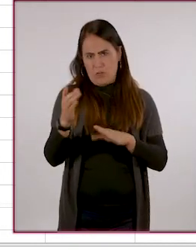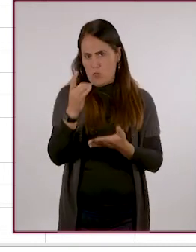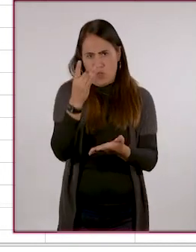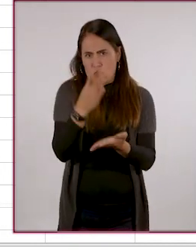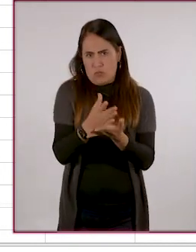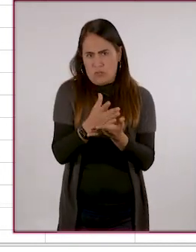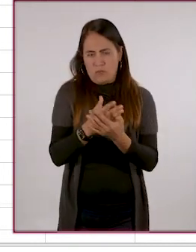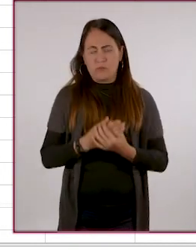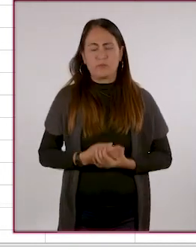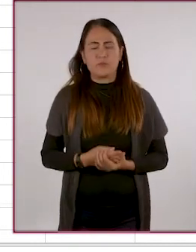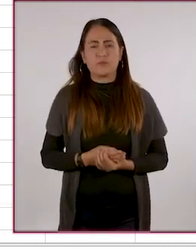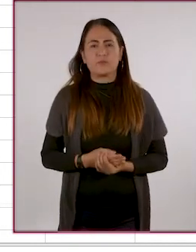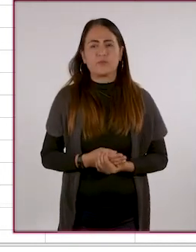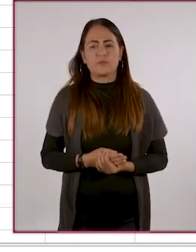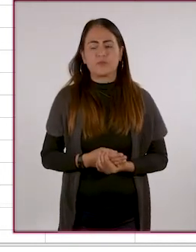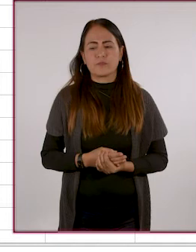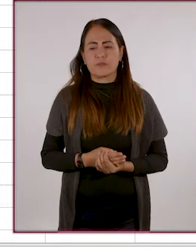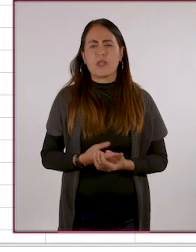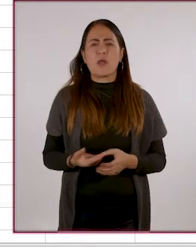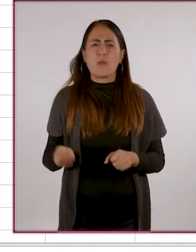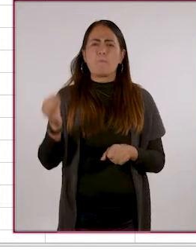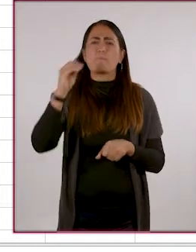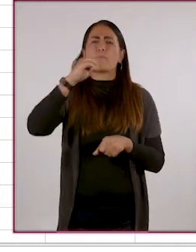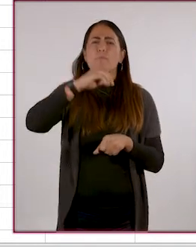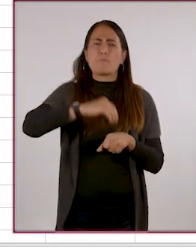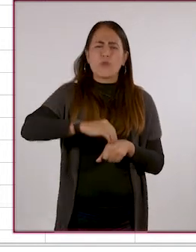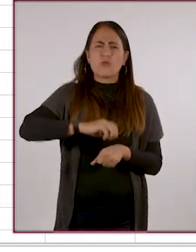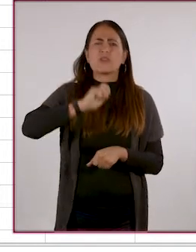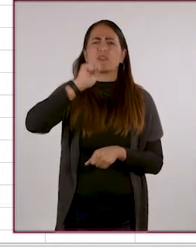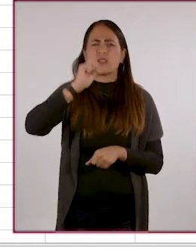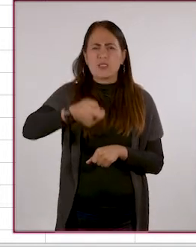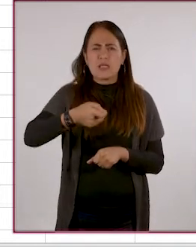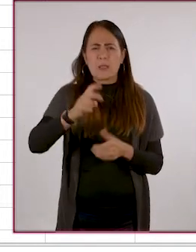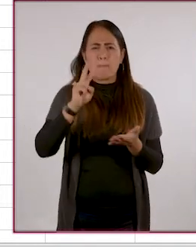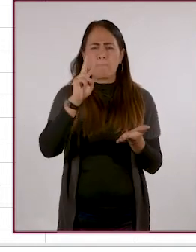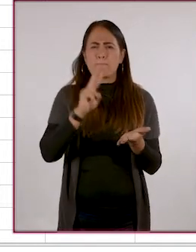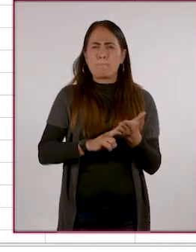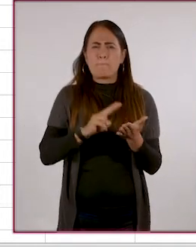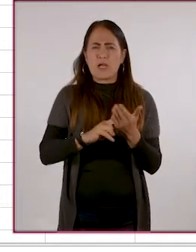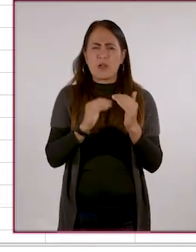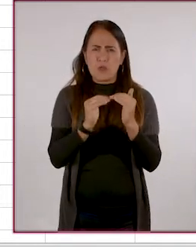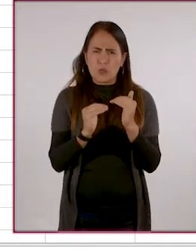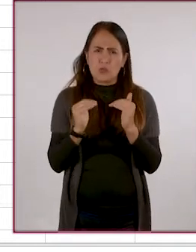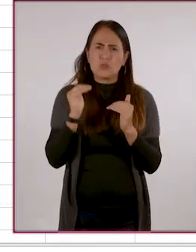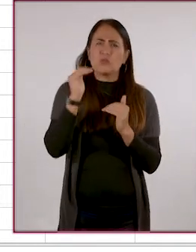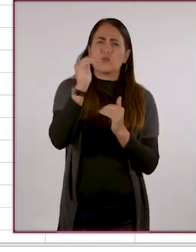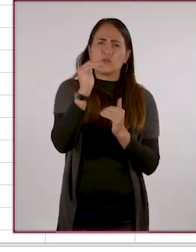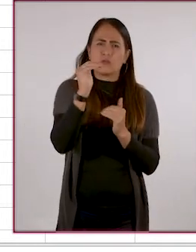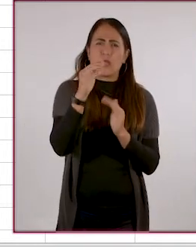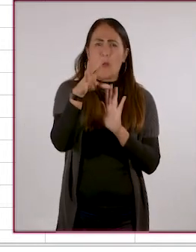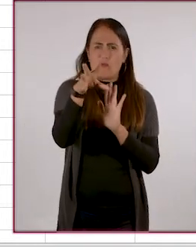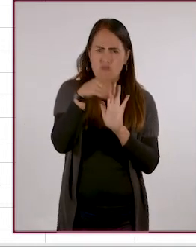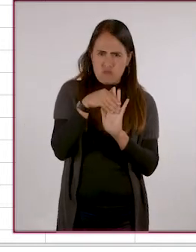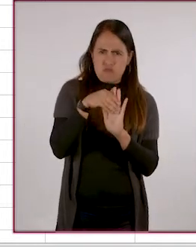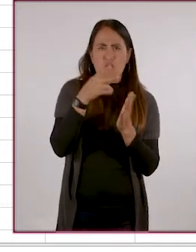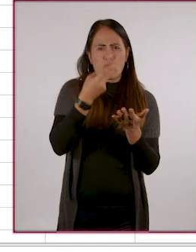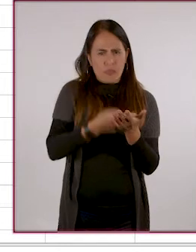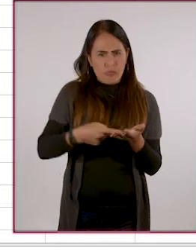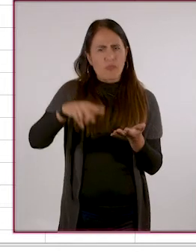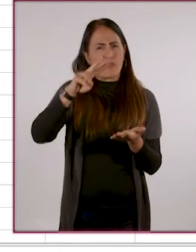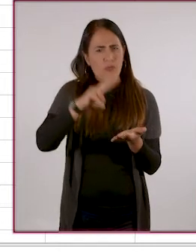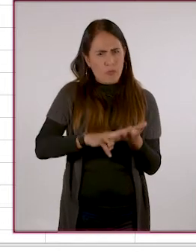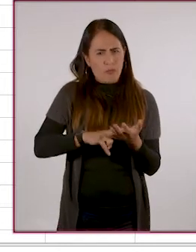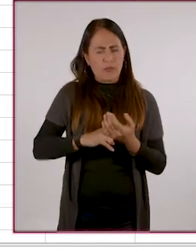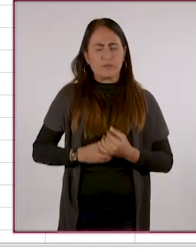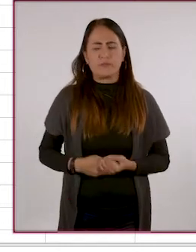tabla. Ahora, queremos rellenarlo. ¿Con qué? Con el valor que está arriba, ¿no? Entonces, queremos duplicar en este caso,